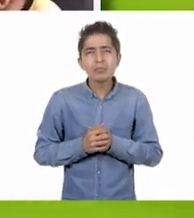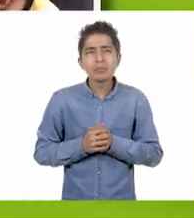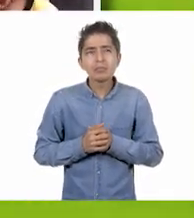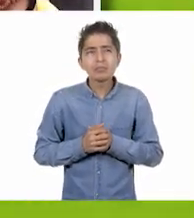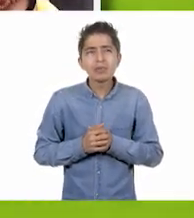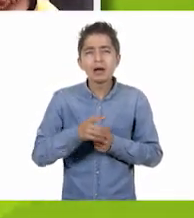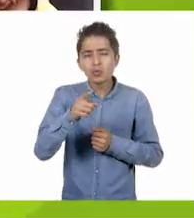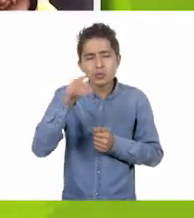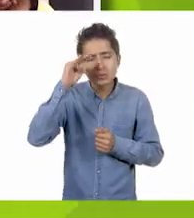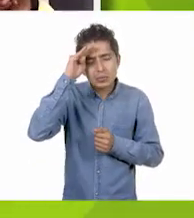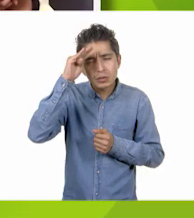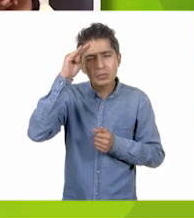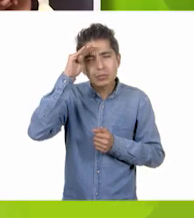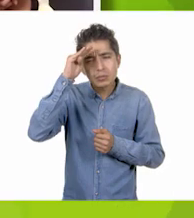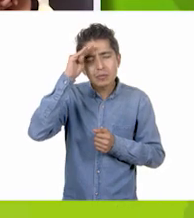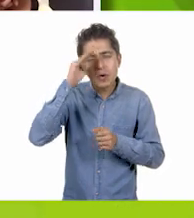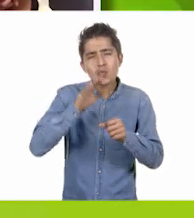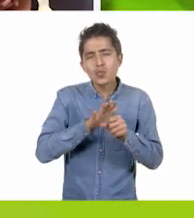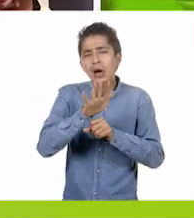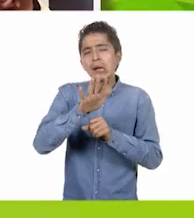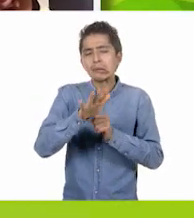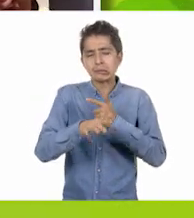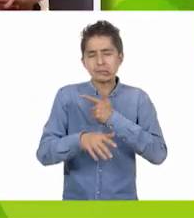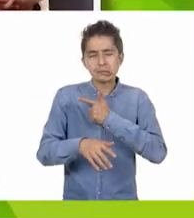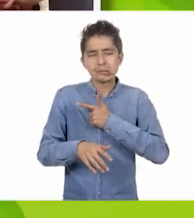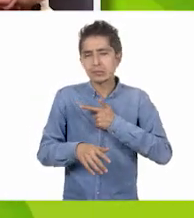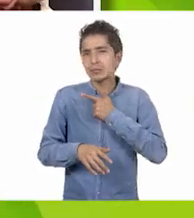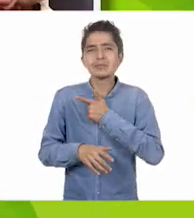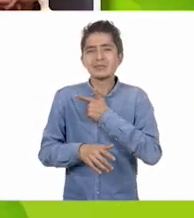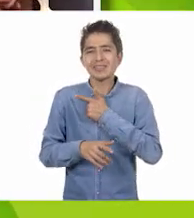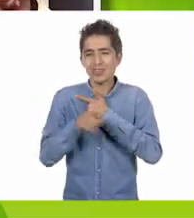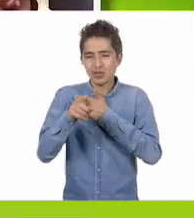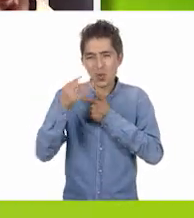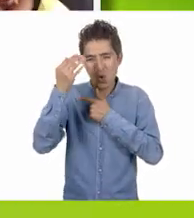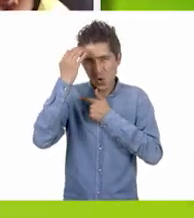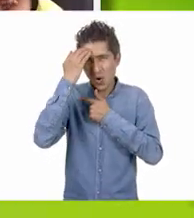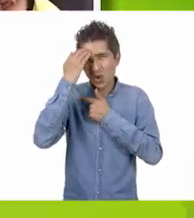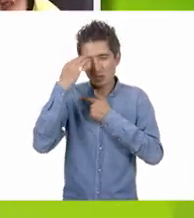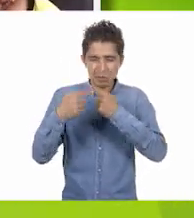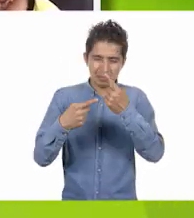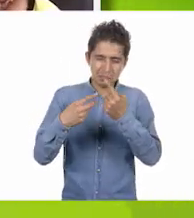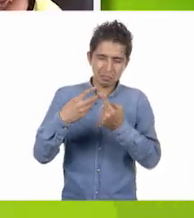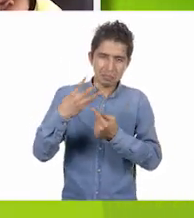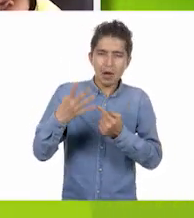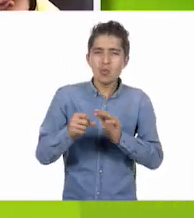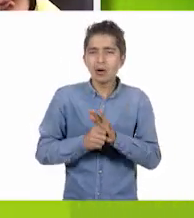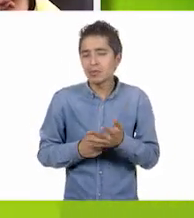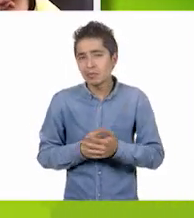A ver, piénsale cuál te gusta más de todos los que conoces.